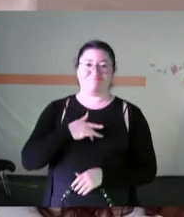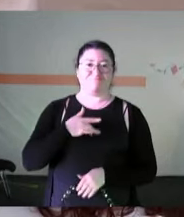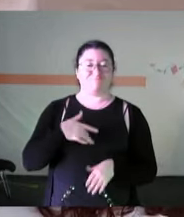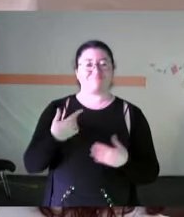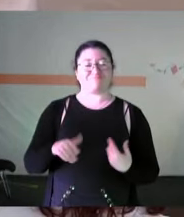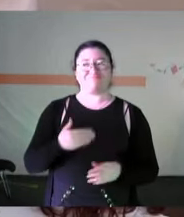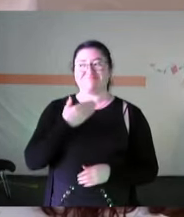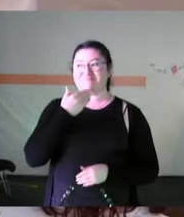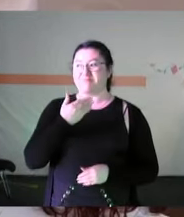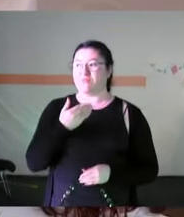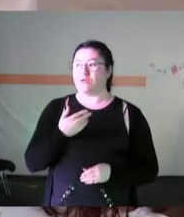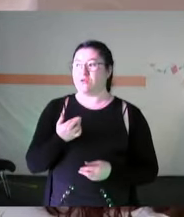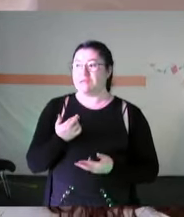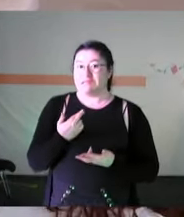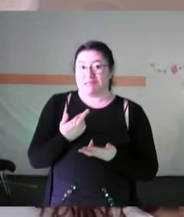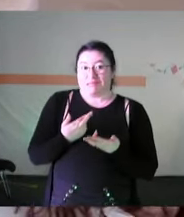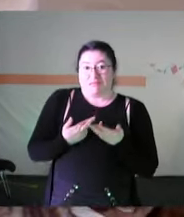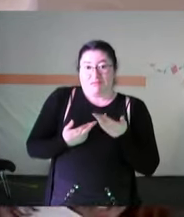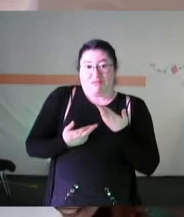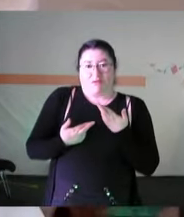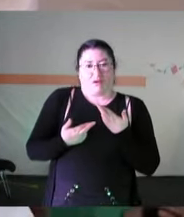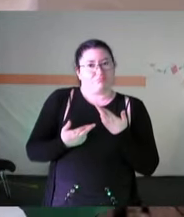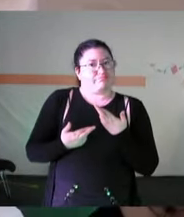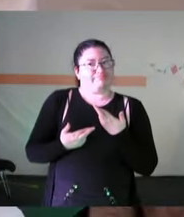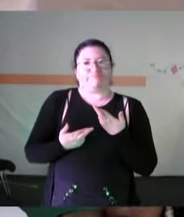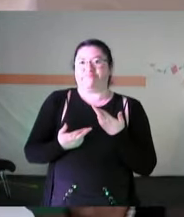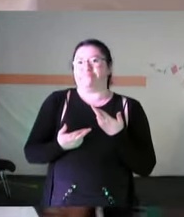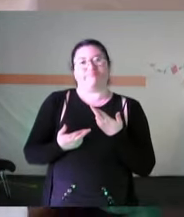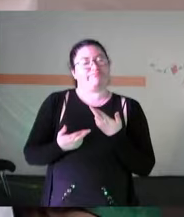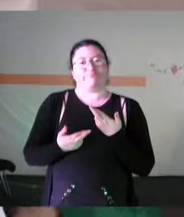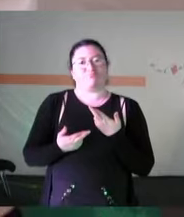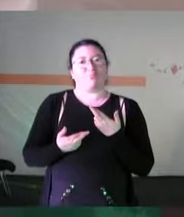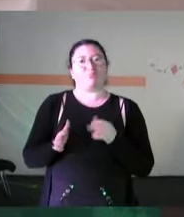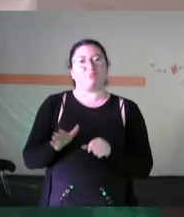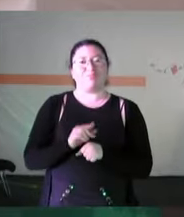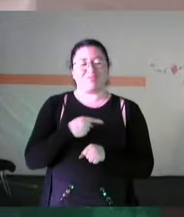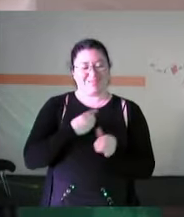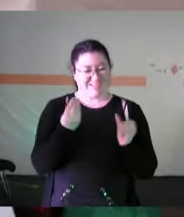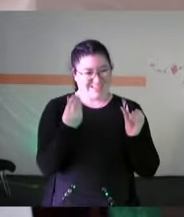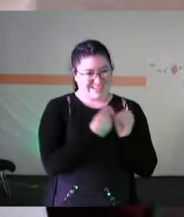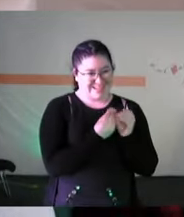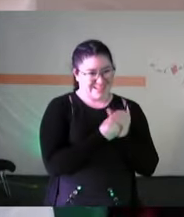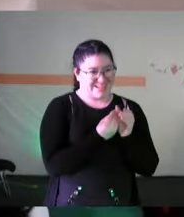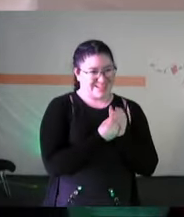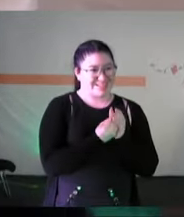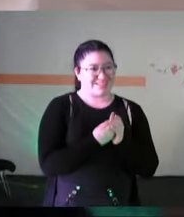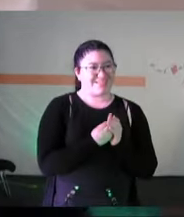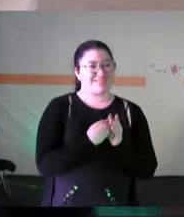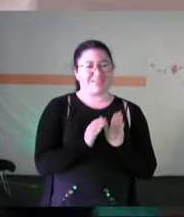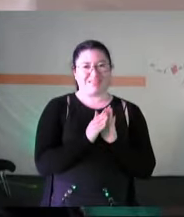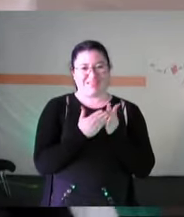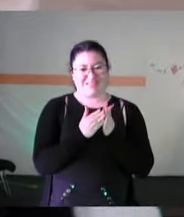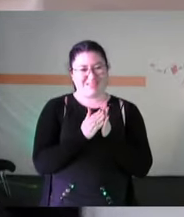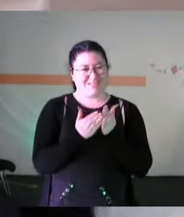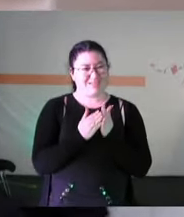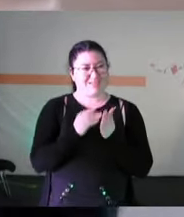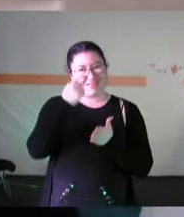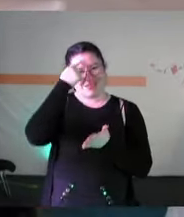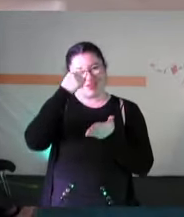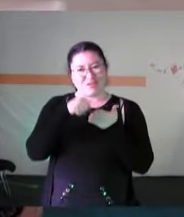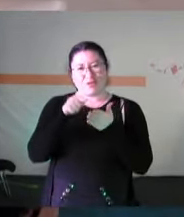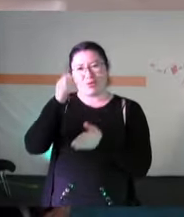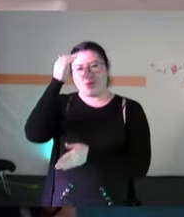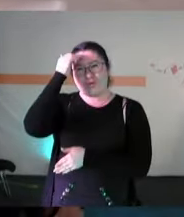del que no hay vuelta atrás porque los leímos en una clase de literatura con, yo creo que muchas de aquí conocen a la doctora Lucía